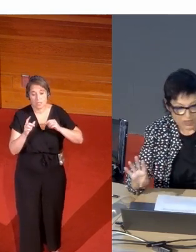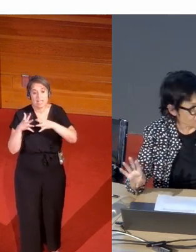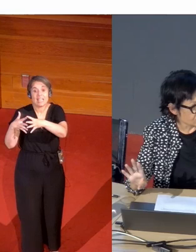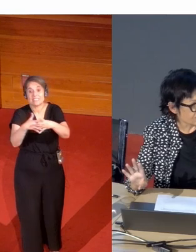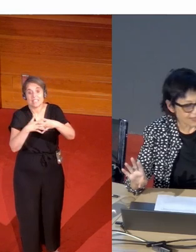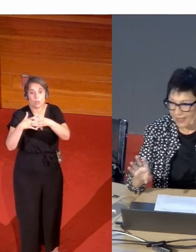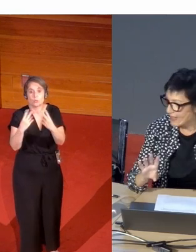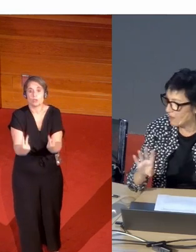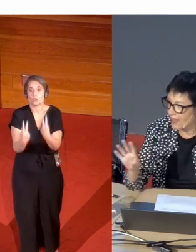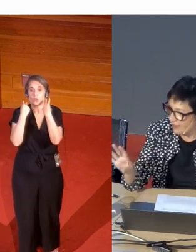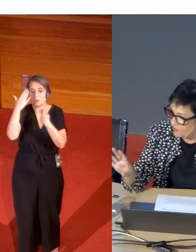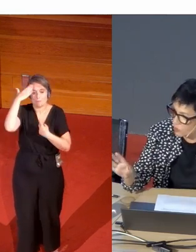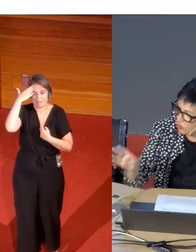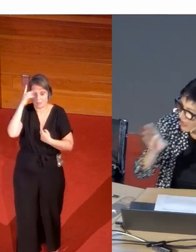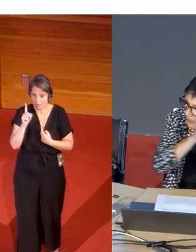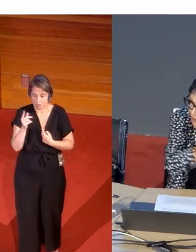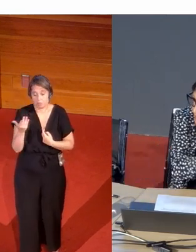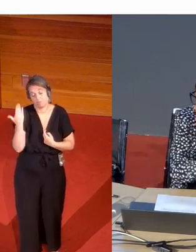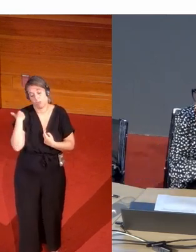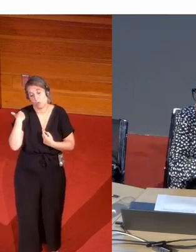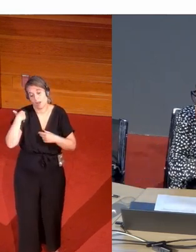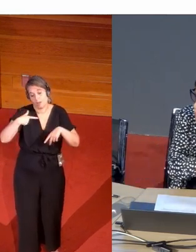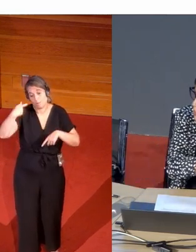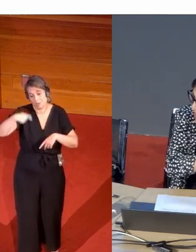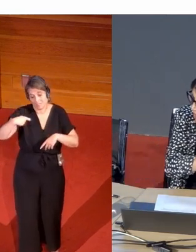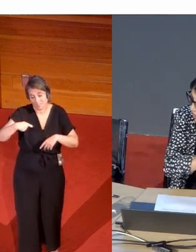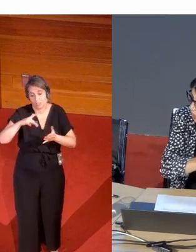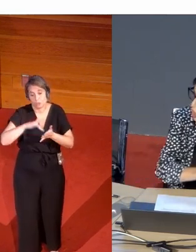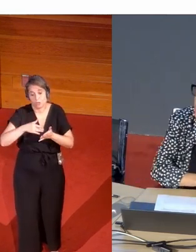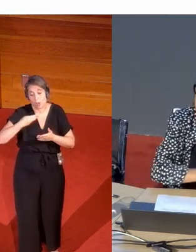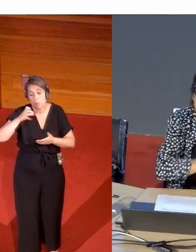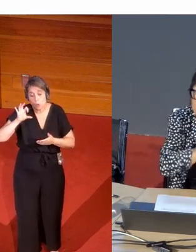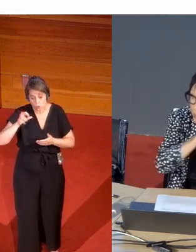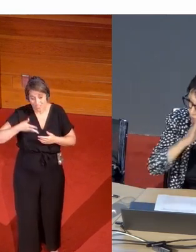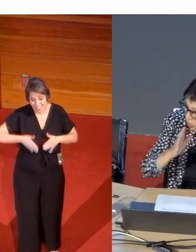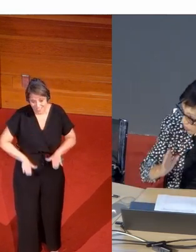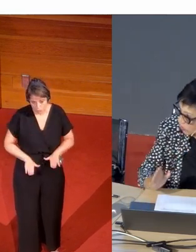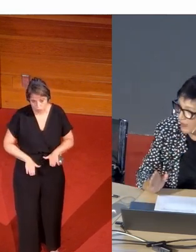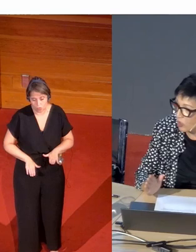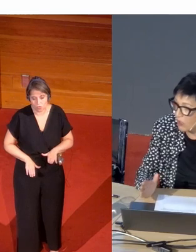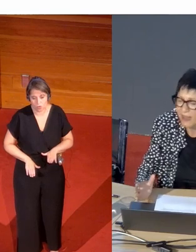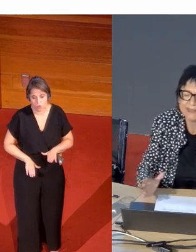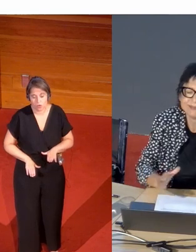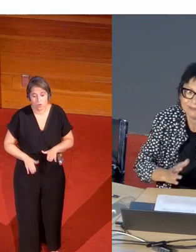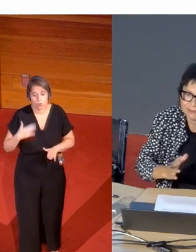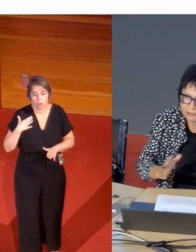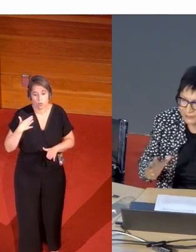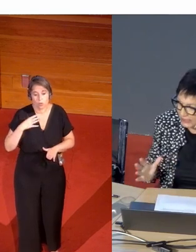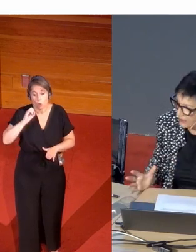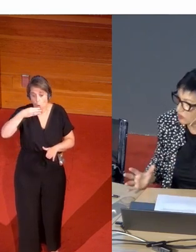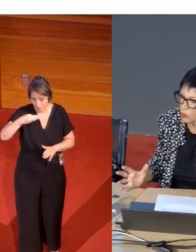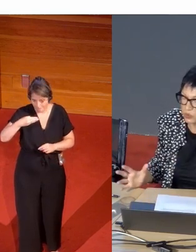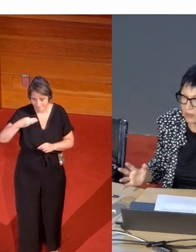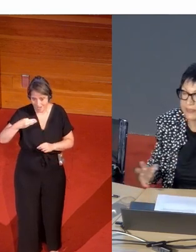Estados Unidos en la casa blanca hace mucho ya desde George Bush hijo sobre todo con Barack Obama